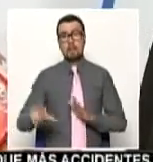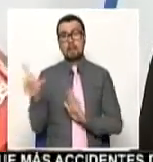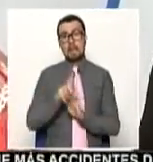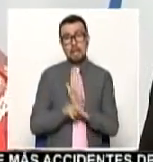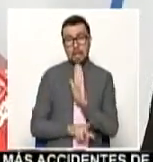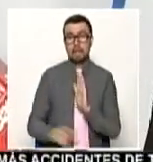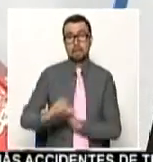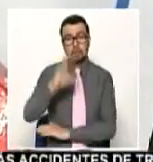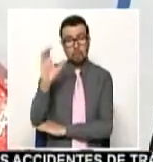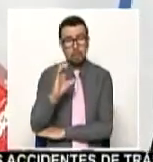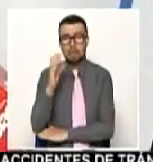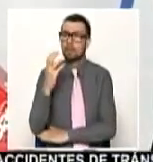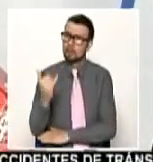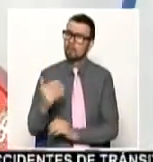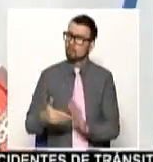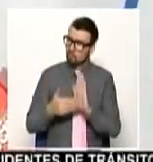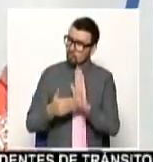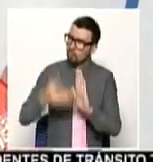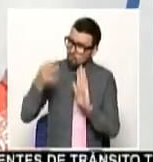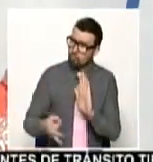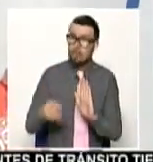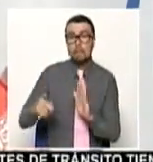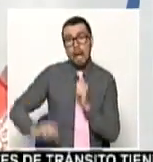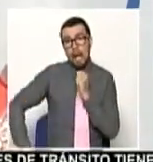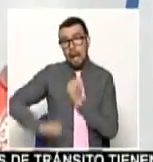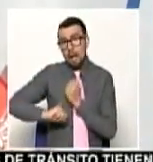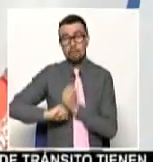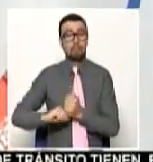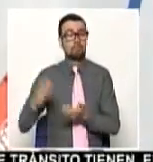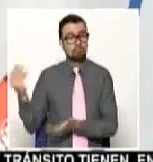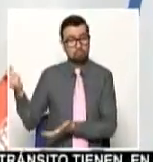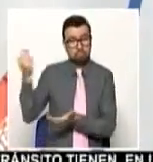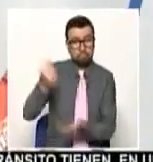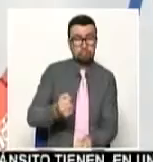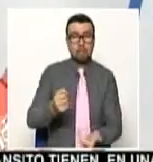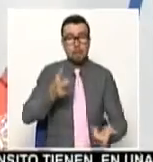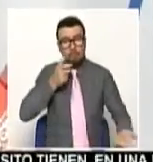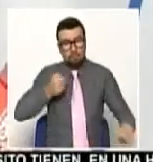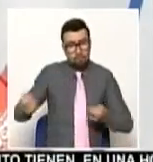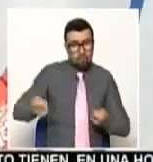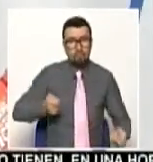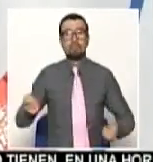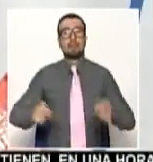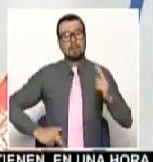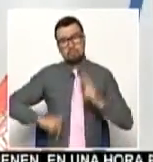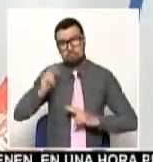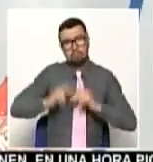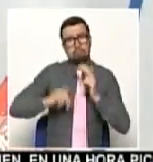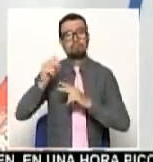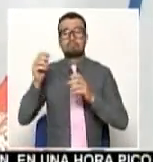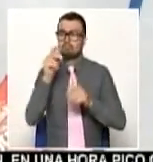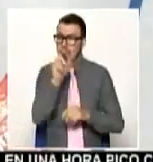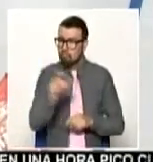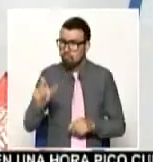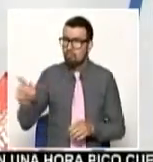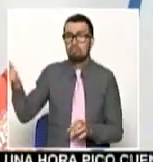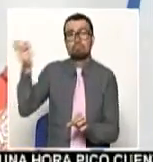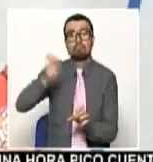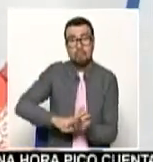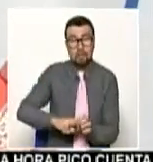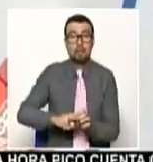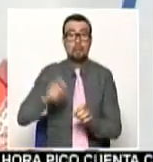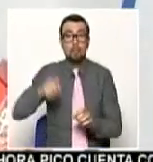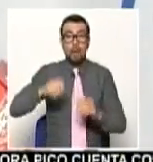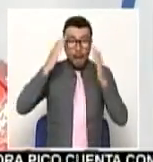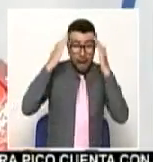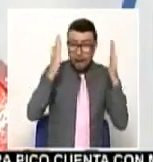colombiano se pronuncie y nos fortalezca desde lo presupuestal, desde lo logístico, desde la infraestructura, la planta de personal, para poder